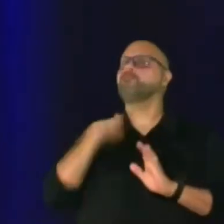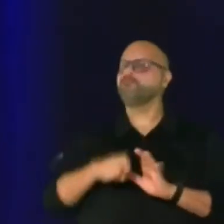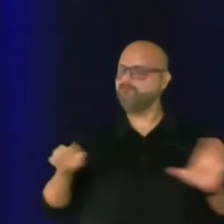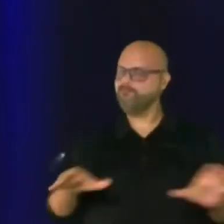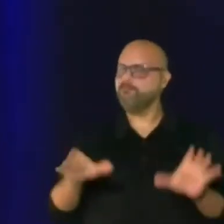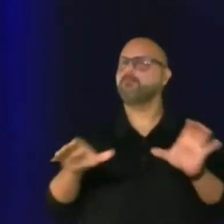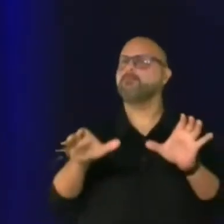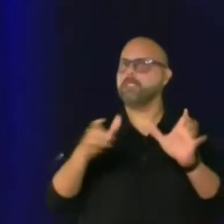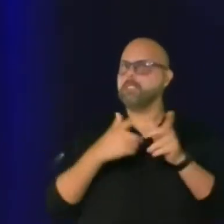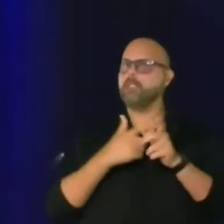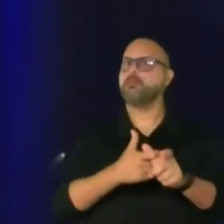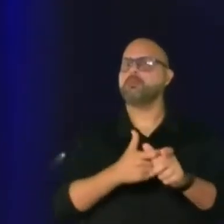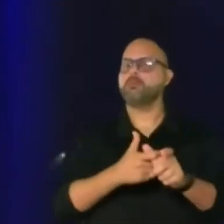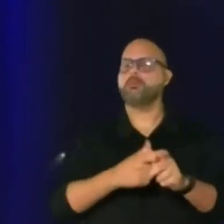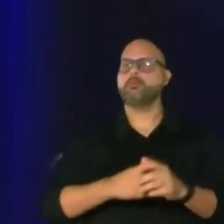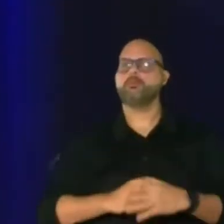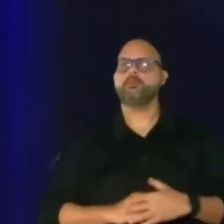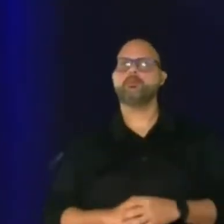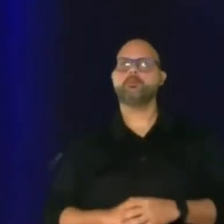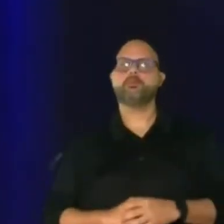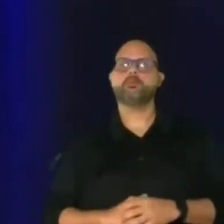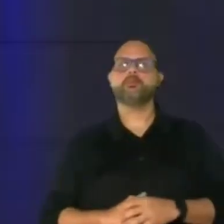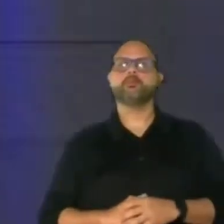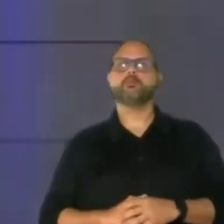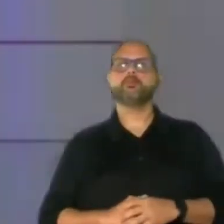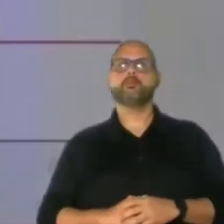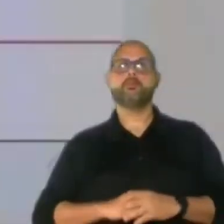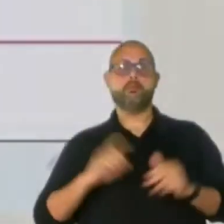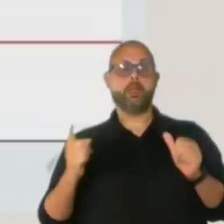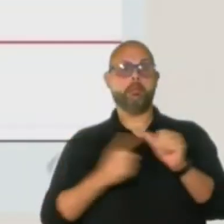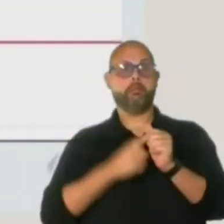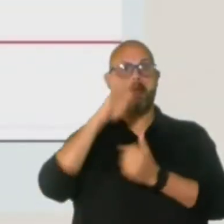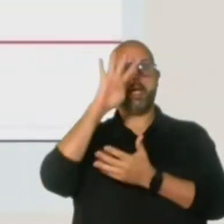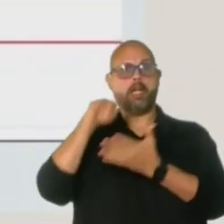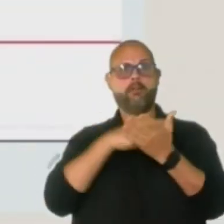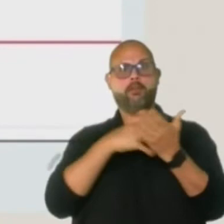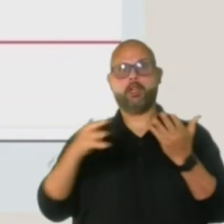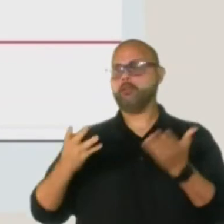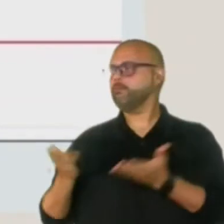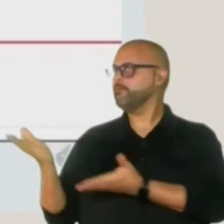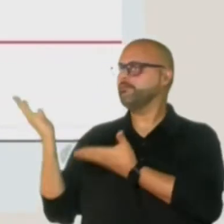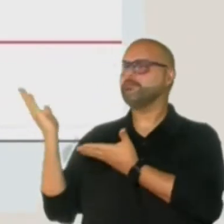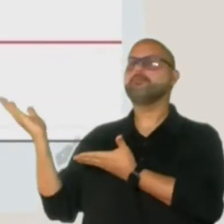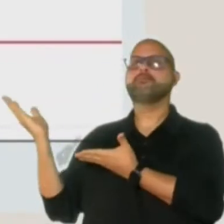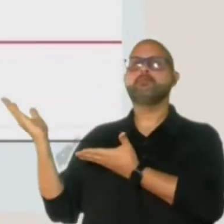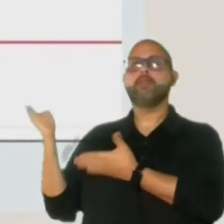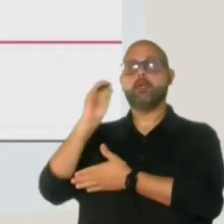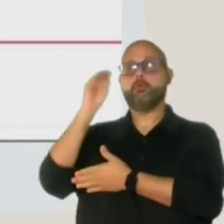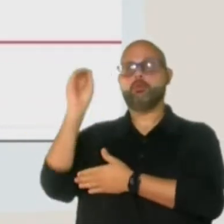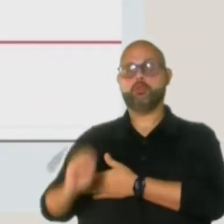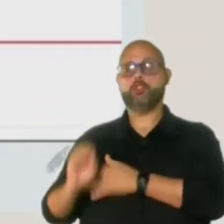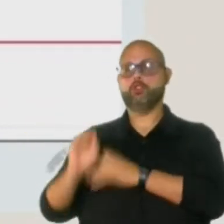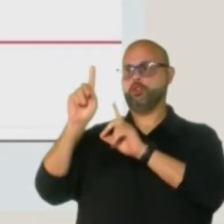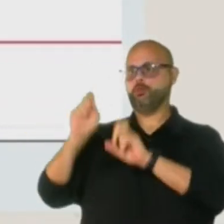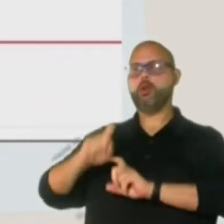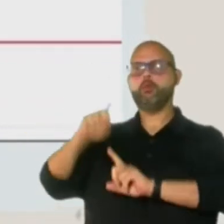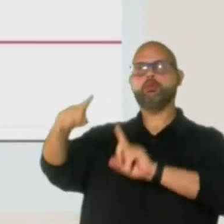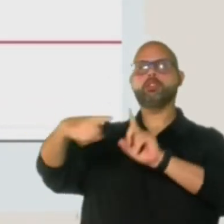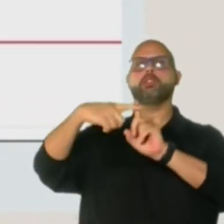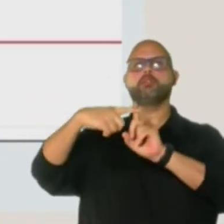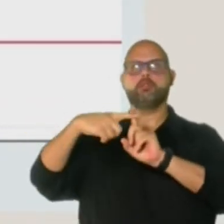inmediata. La primera gráfica que voy a presentar es el porciento de pruebas positivas. Ya mis